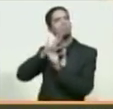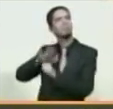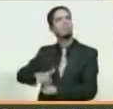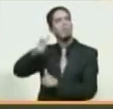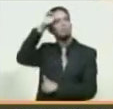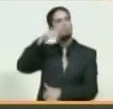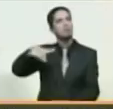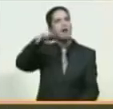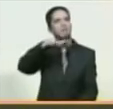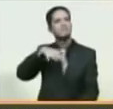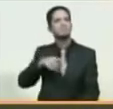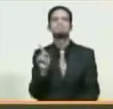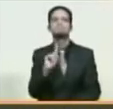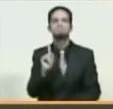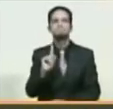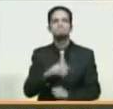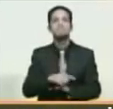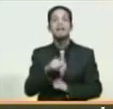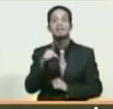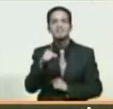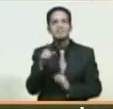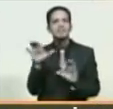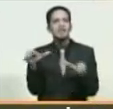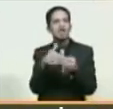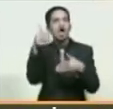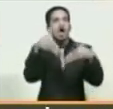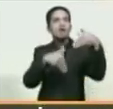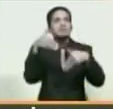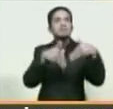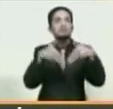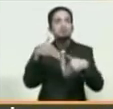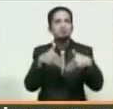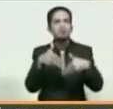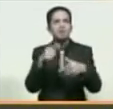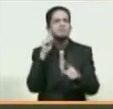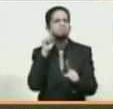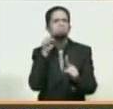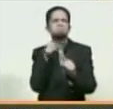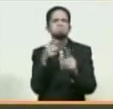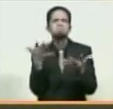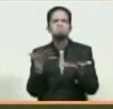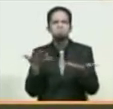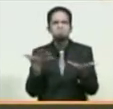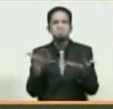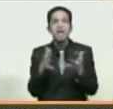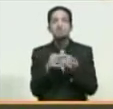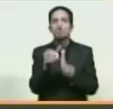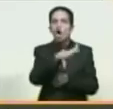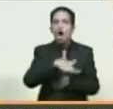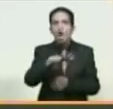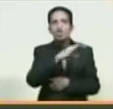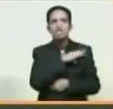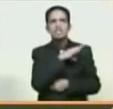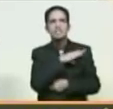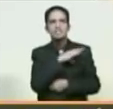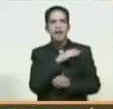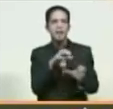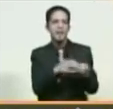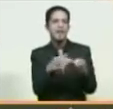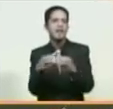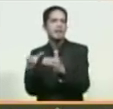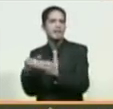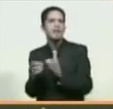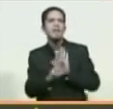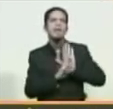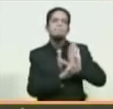pueblo. No, fue una constituyente diseñada con todos los sectores sociales, con representación